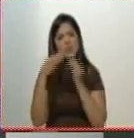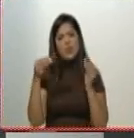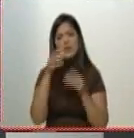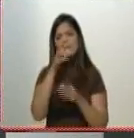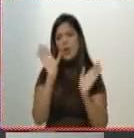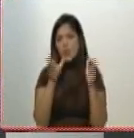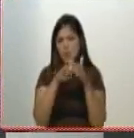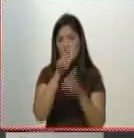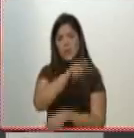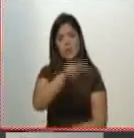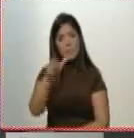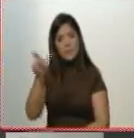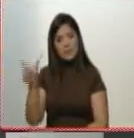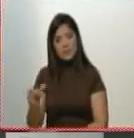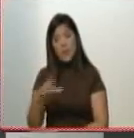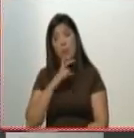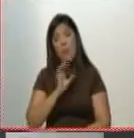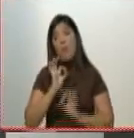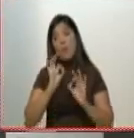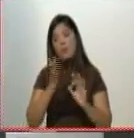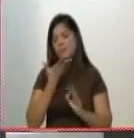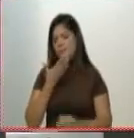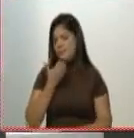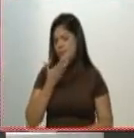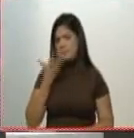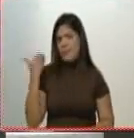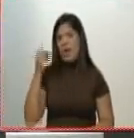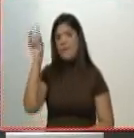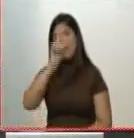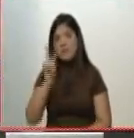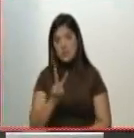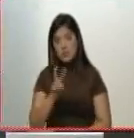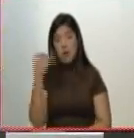una generación de oro. Recientemente Venezuela con